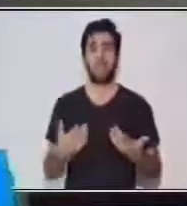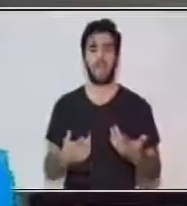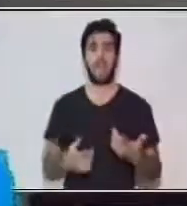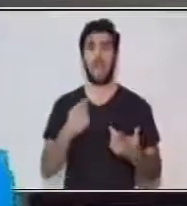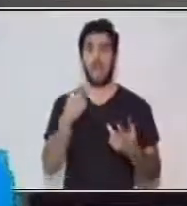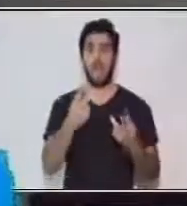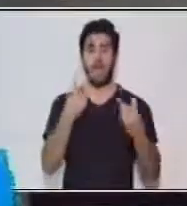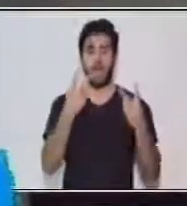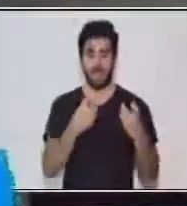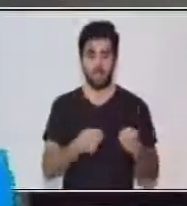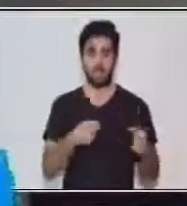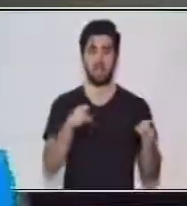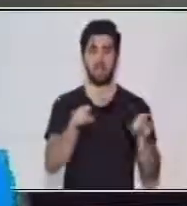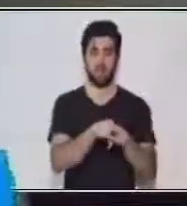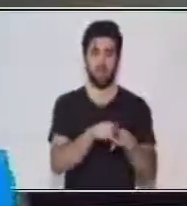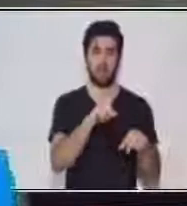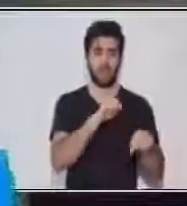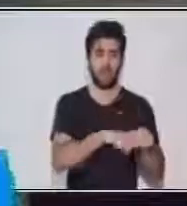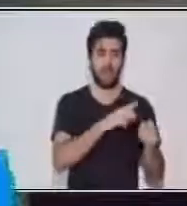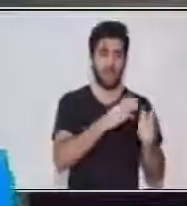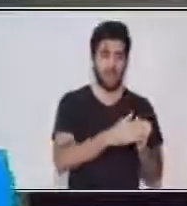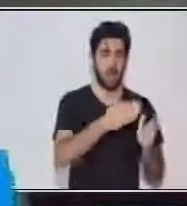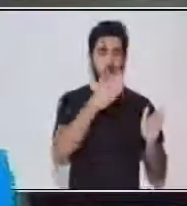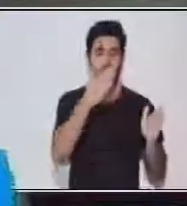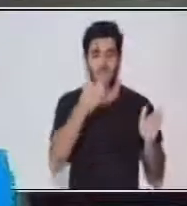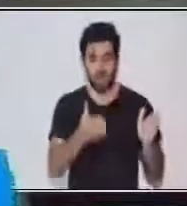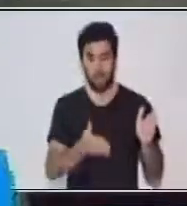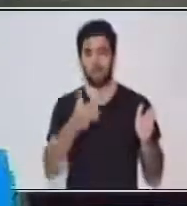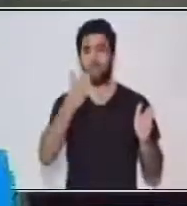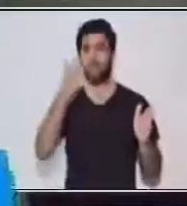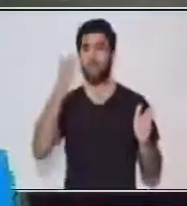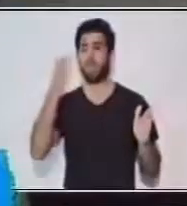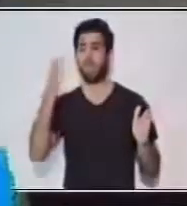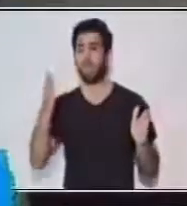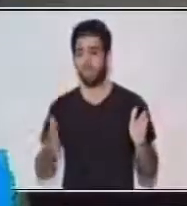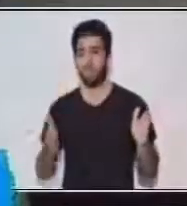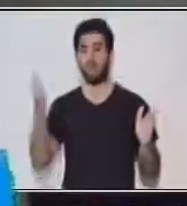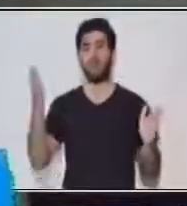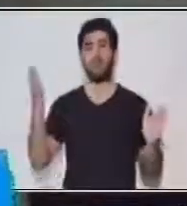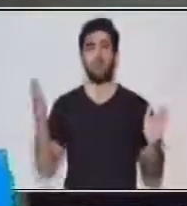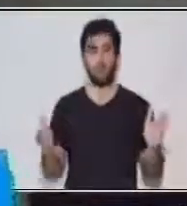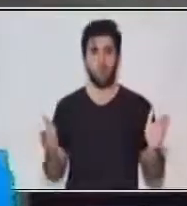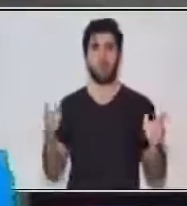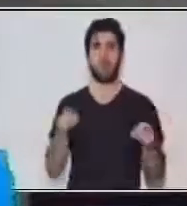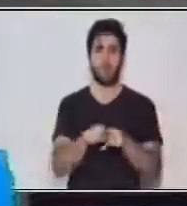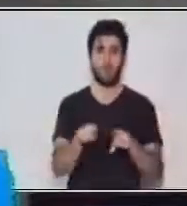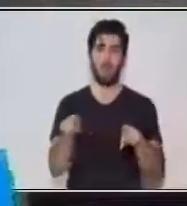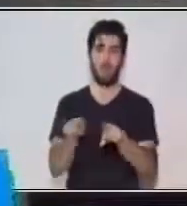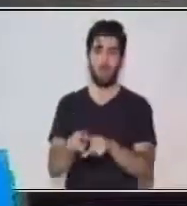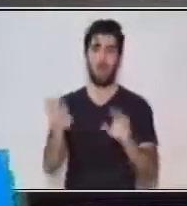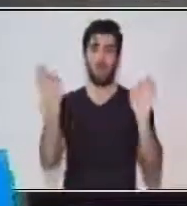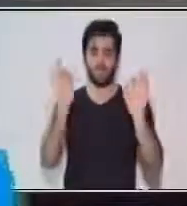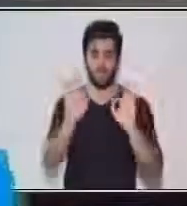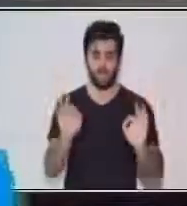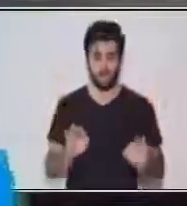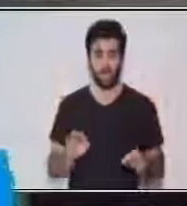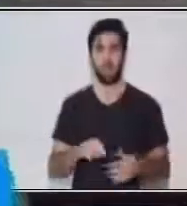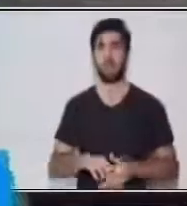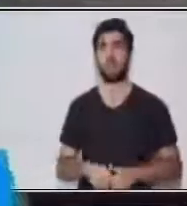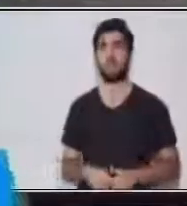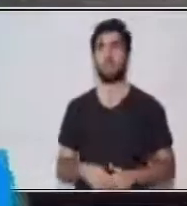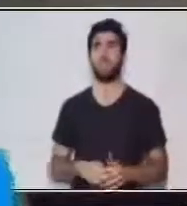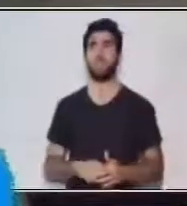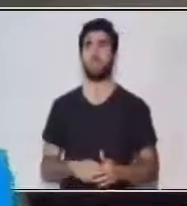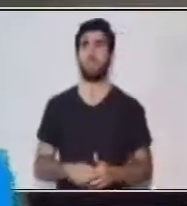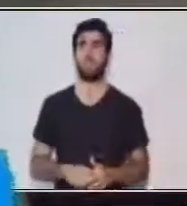de tiempo igual. Ese movimiento se repite en intervalos de tiempo